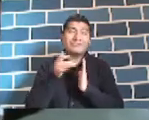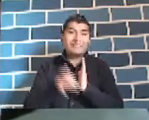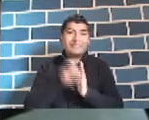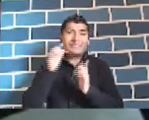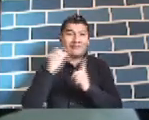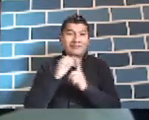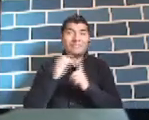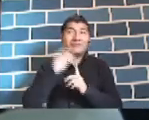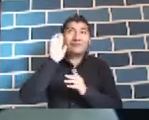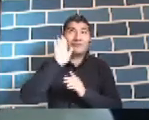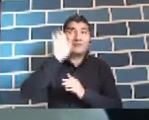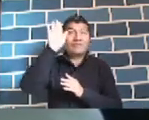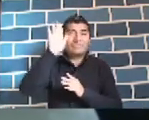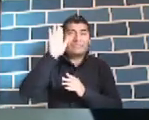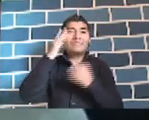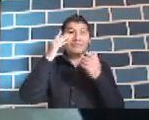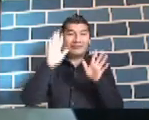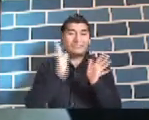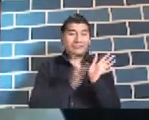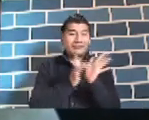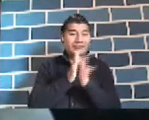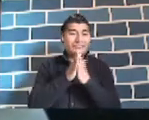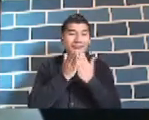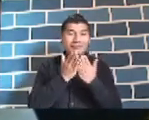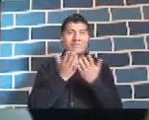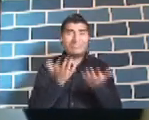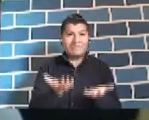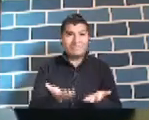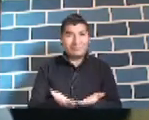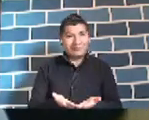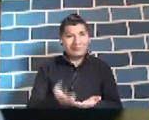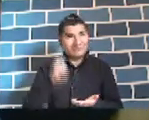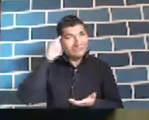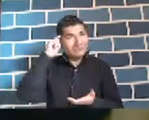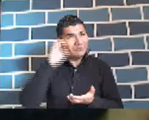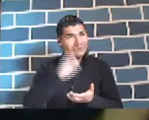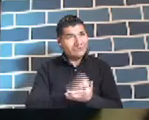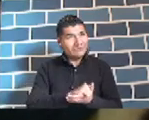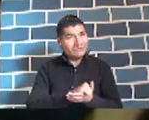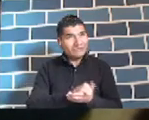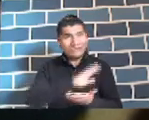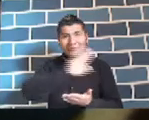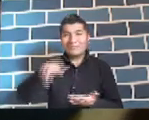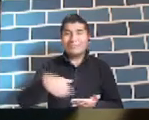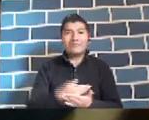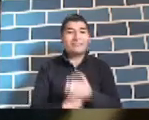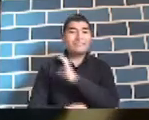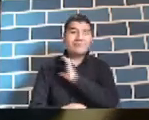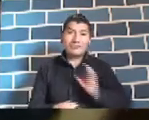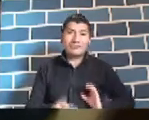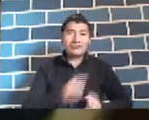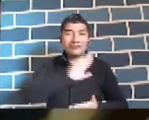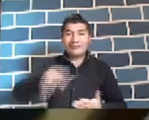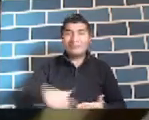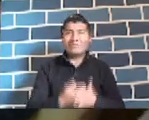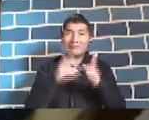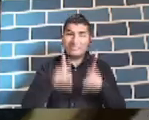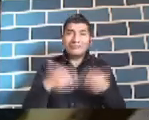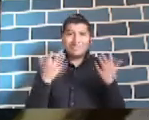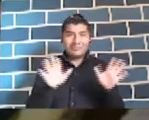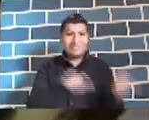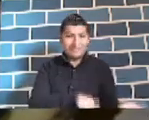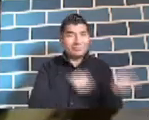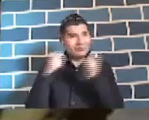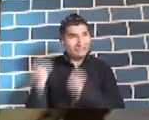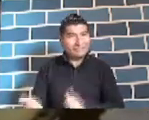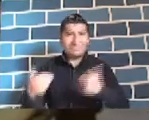dios contenida en la biblia creo que es deber de todo cristiano de todo bautizado tener